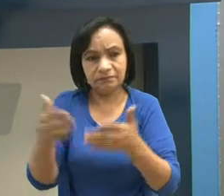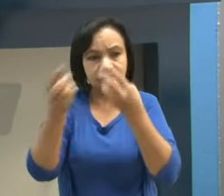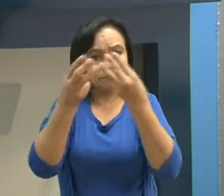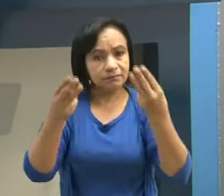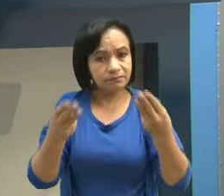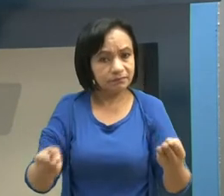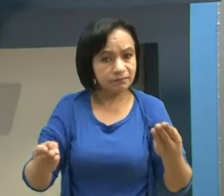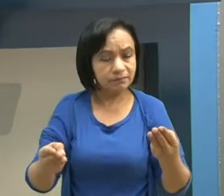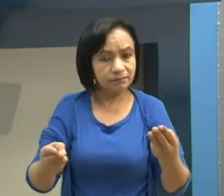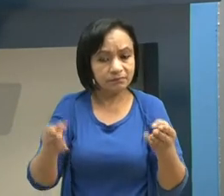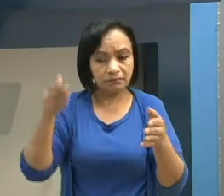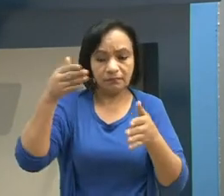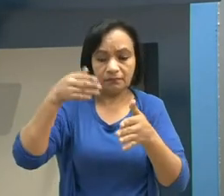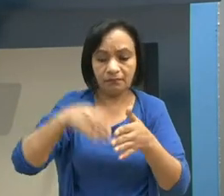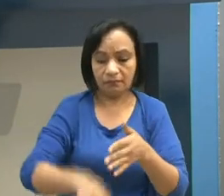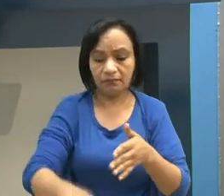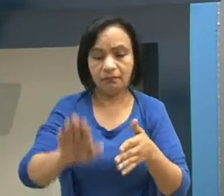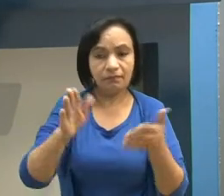material, o que si la calle quedó hundida,